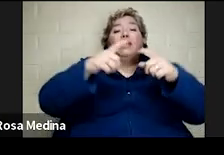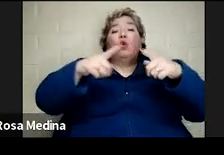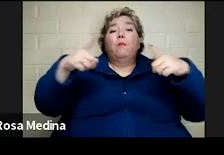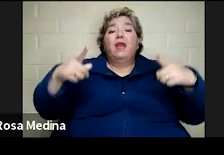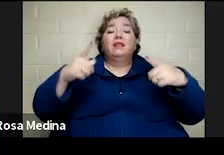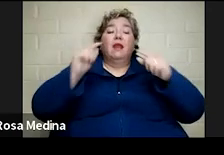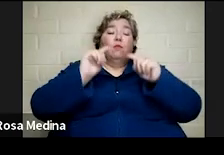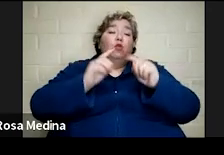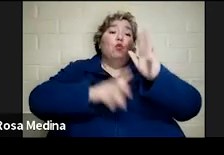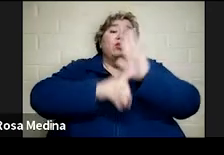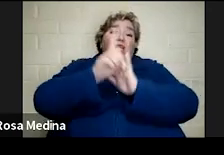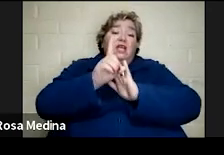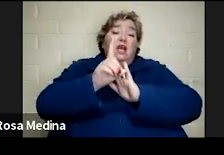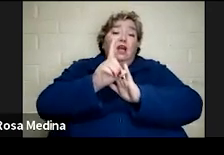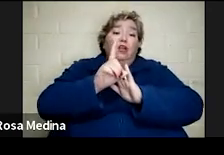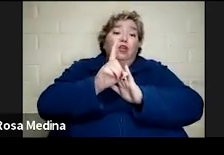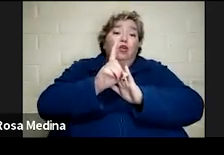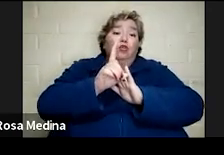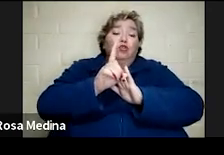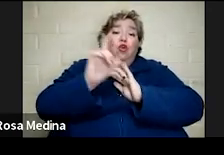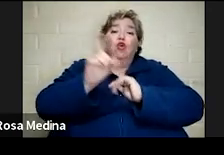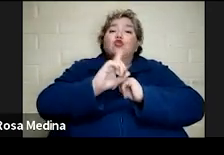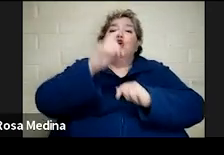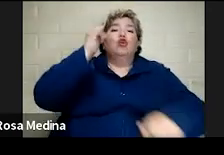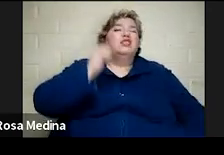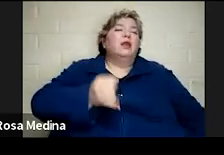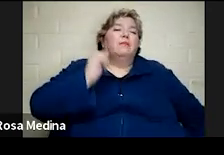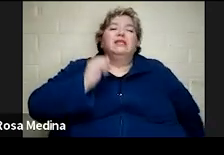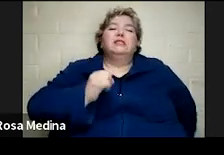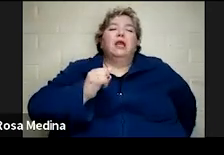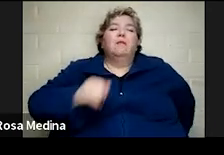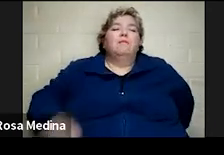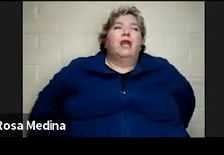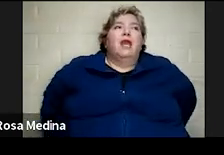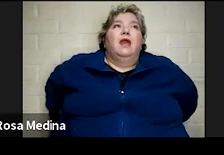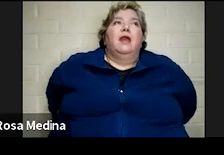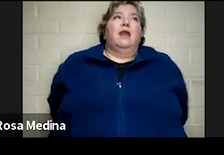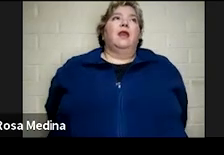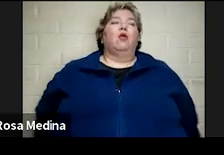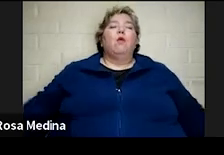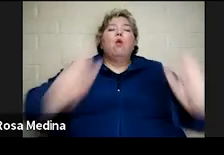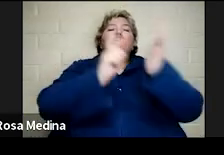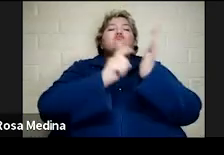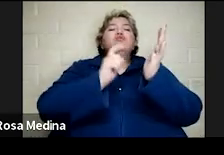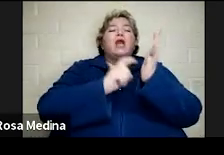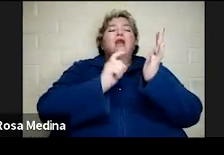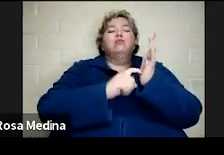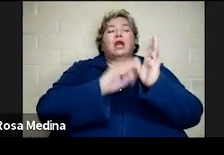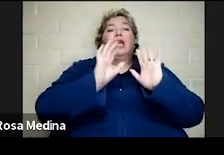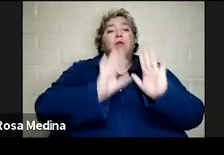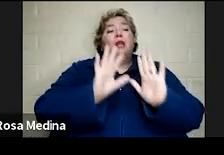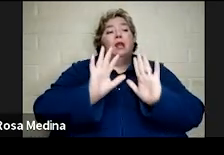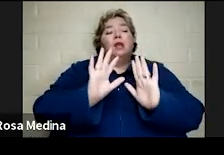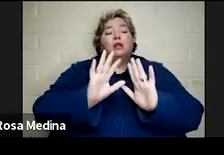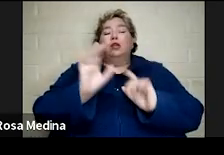desarrollo puede no siempre ir como en los puntajes o lo que se espera para cierta edad,